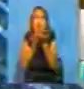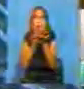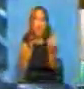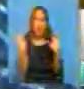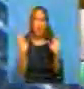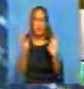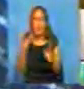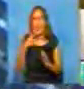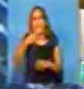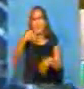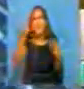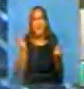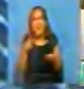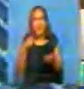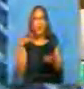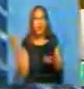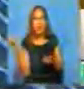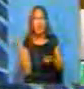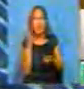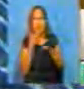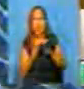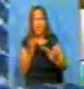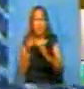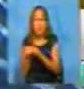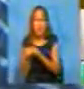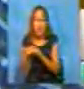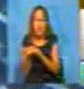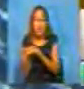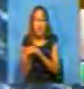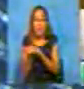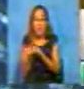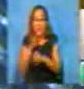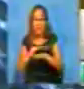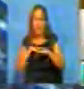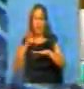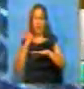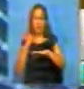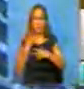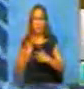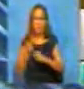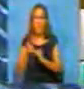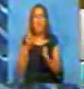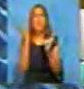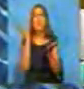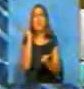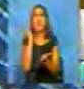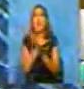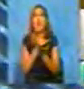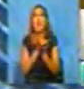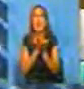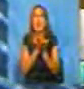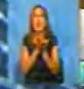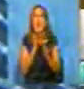esta. Nosotros somos defensores, desde una posición republicana, de las garantías